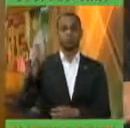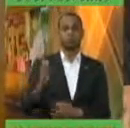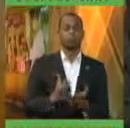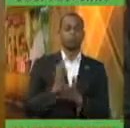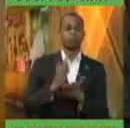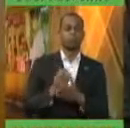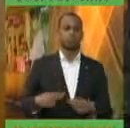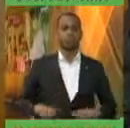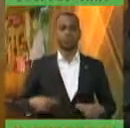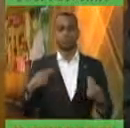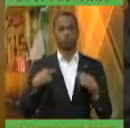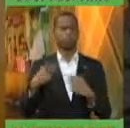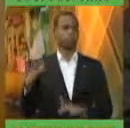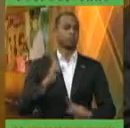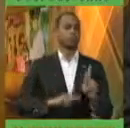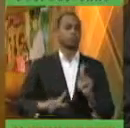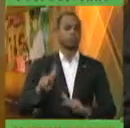humanos